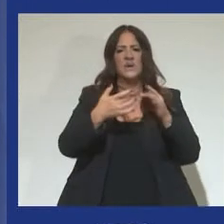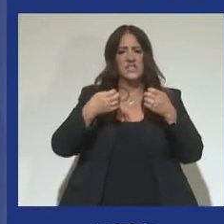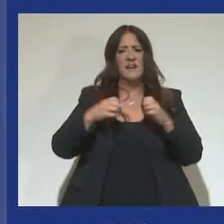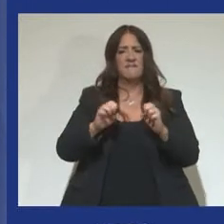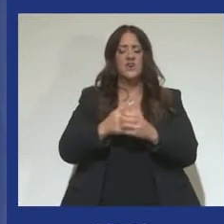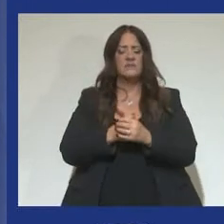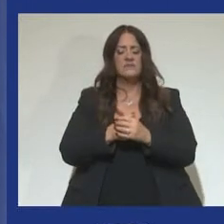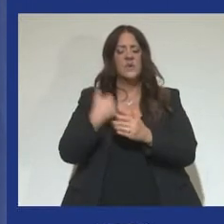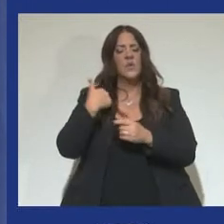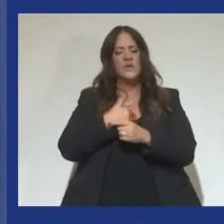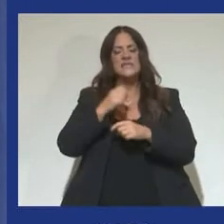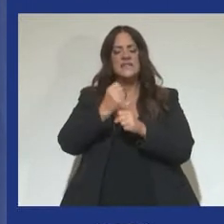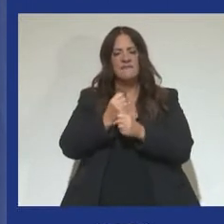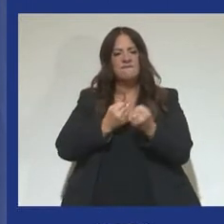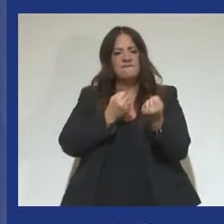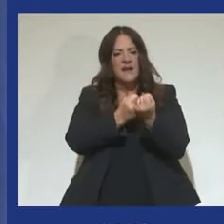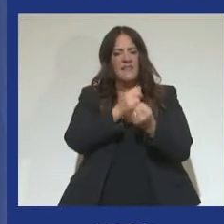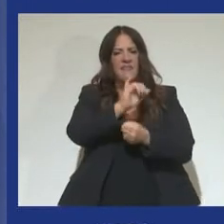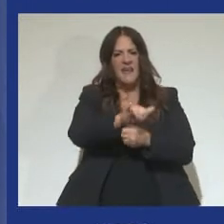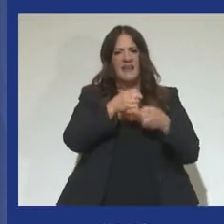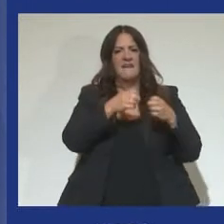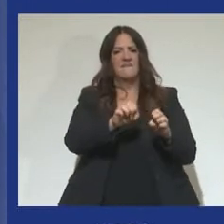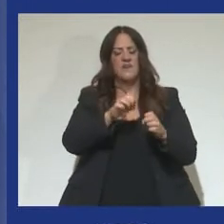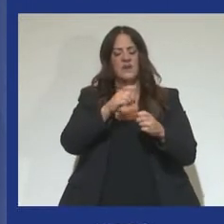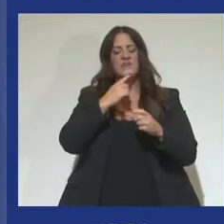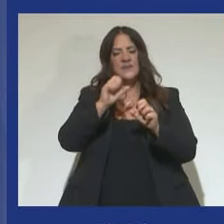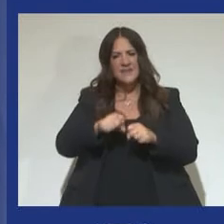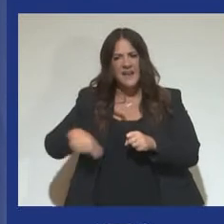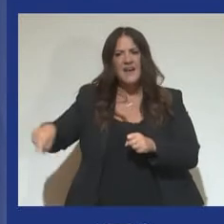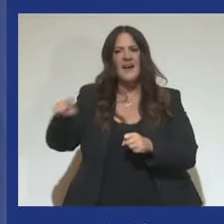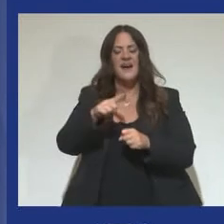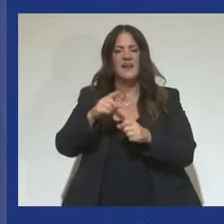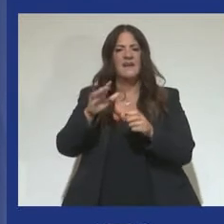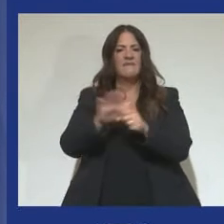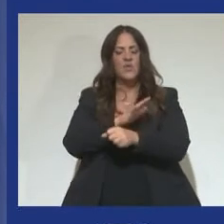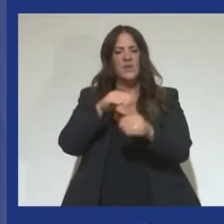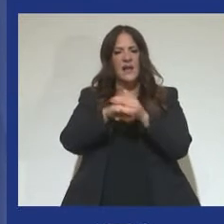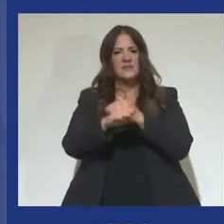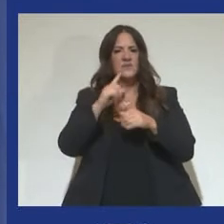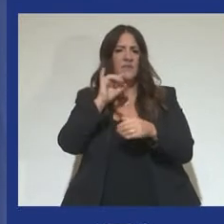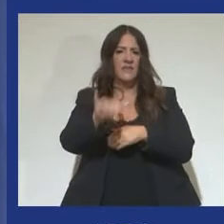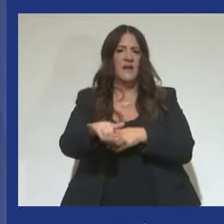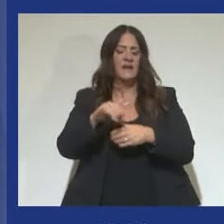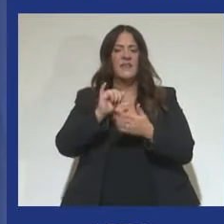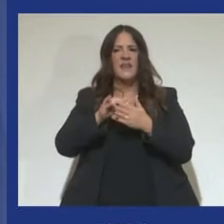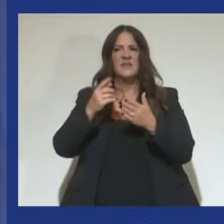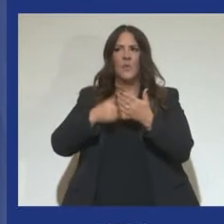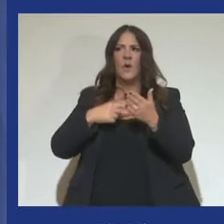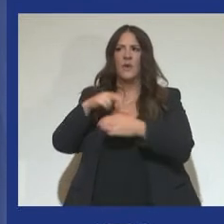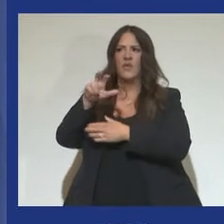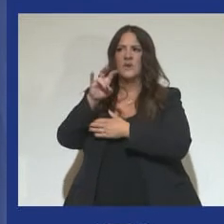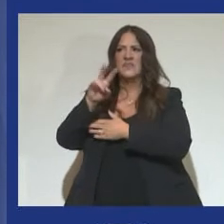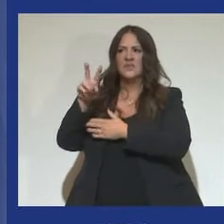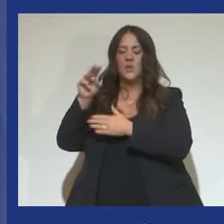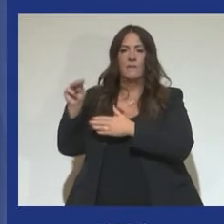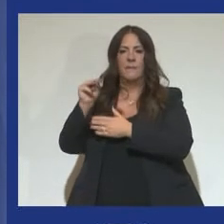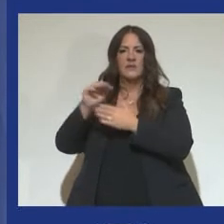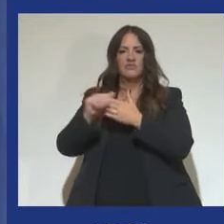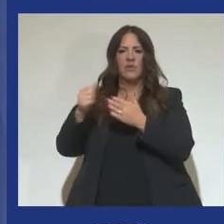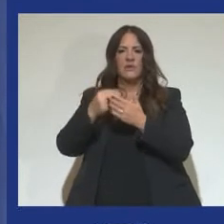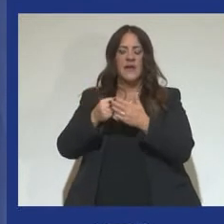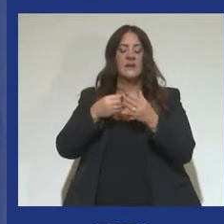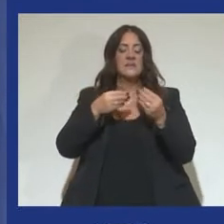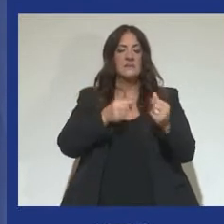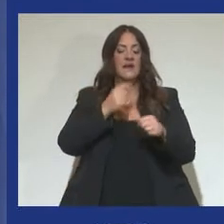de comunicación y eso es el próximo paso del plan de inversión que haremos con las